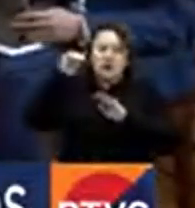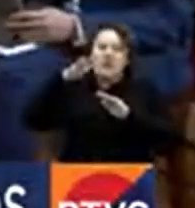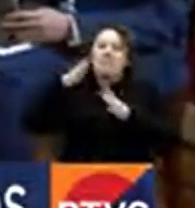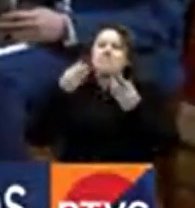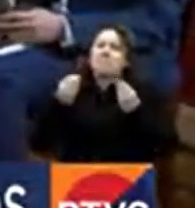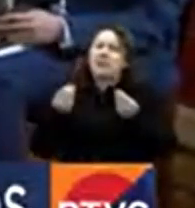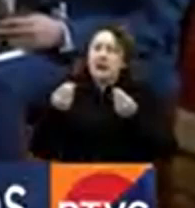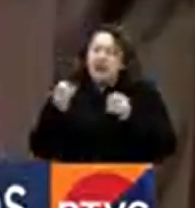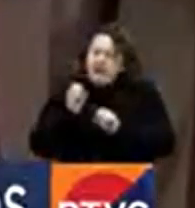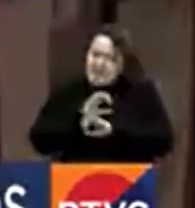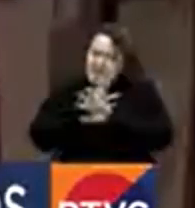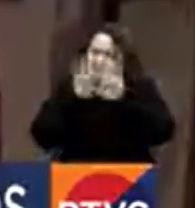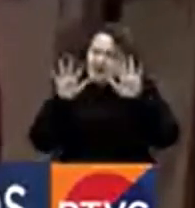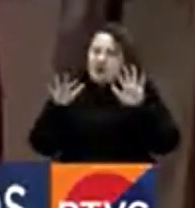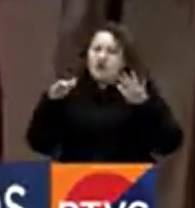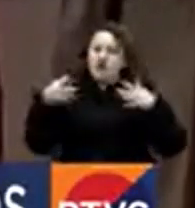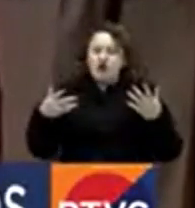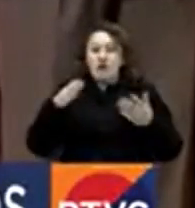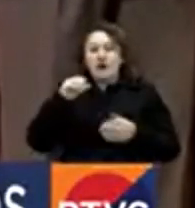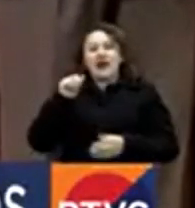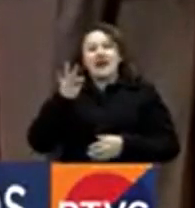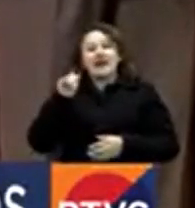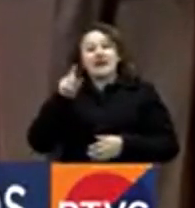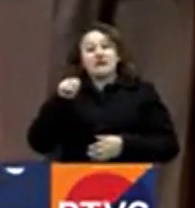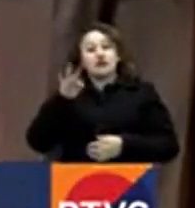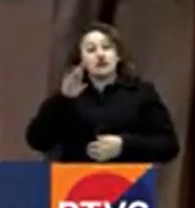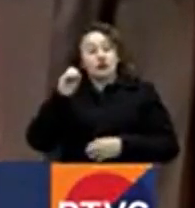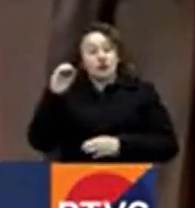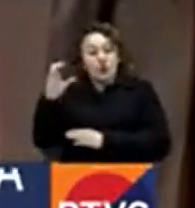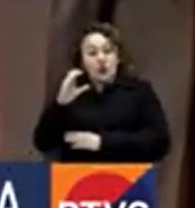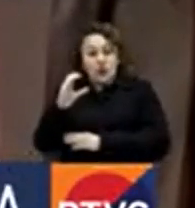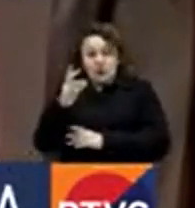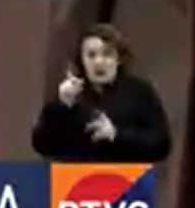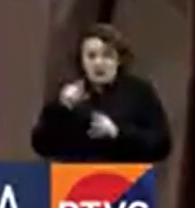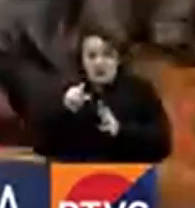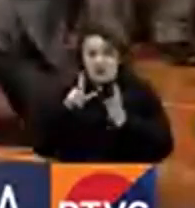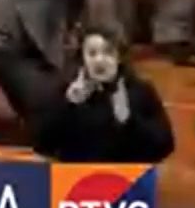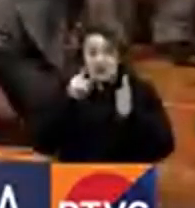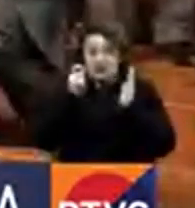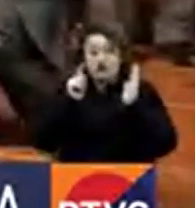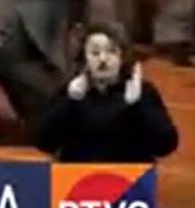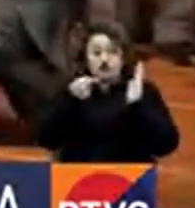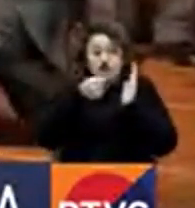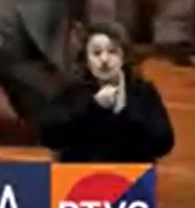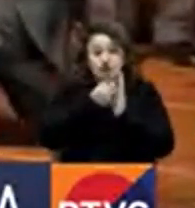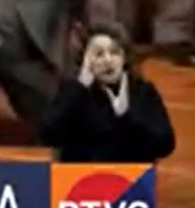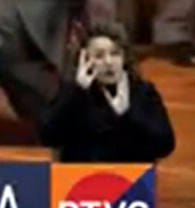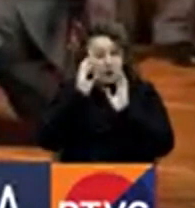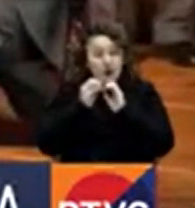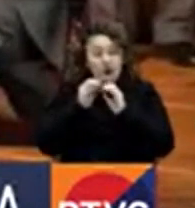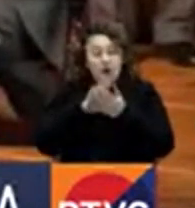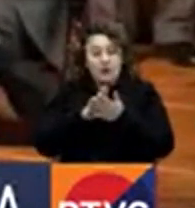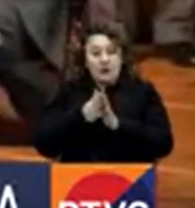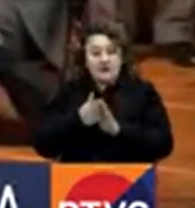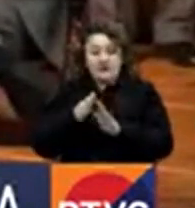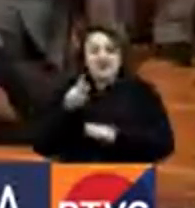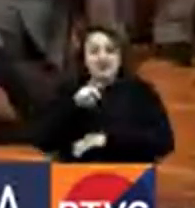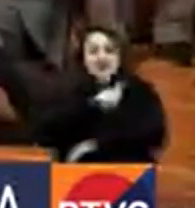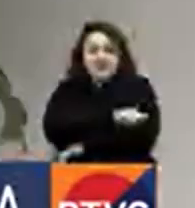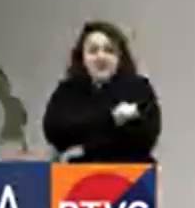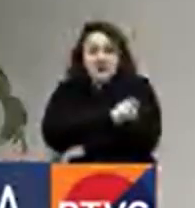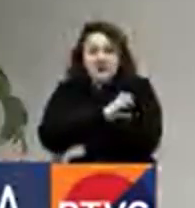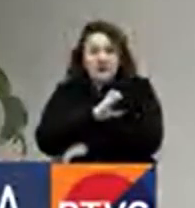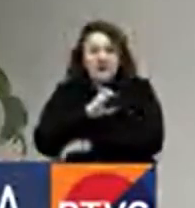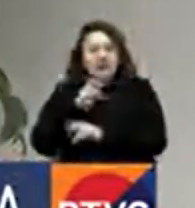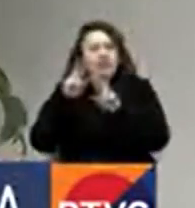el panorama del catastro en Colombia y de esa forma cumplir con uno de los puntos de los acuerdos de paz con las FARC, el tema de las